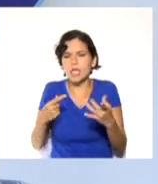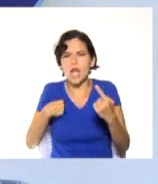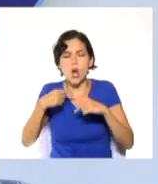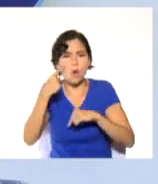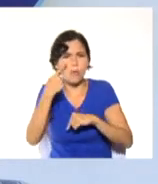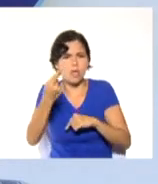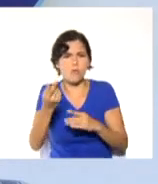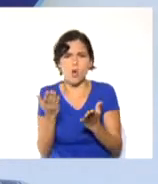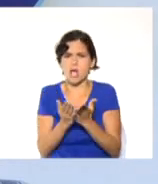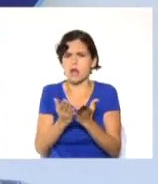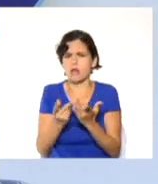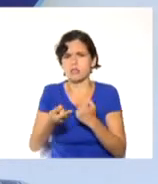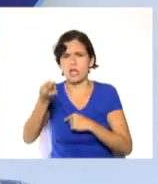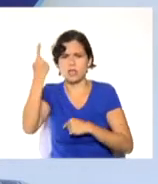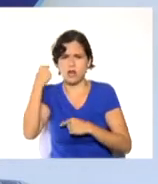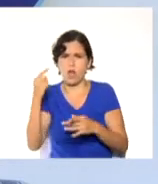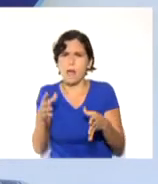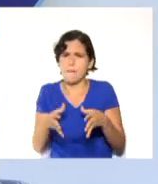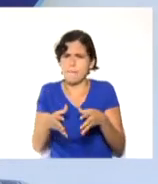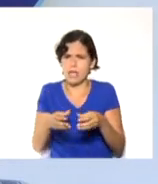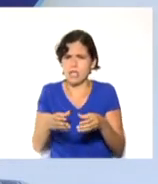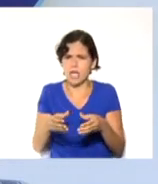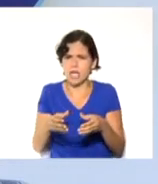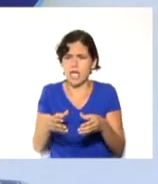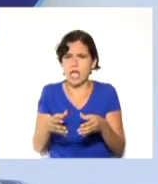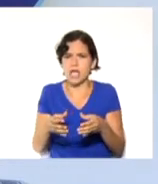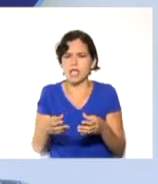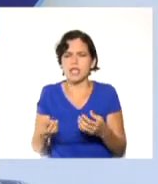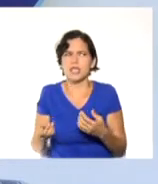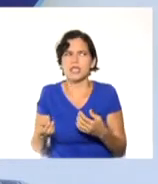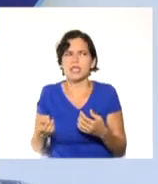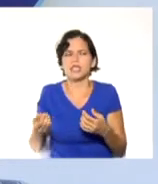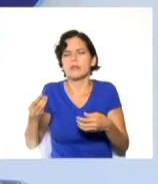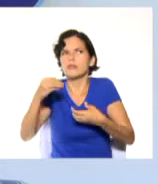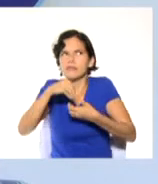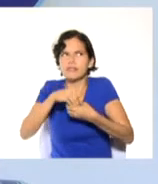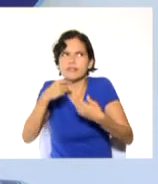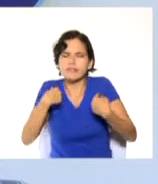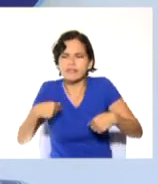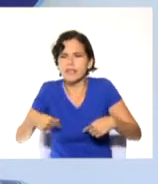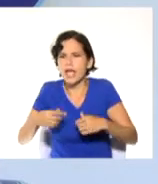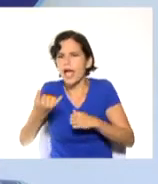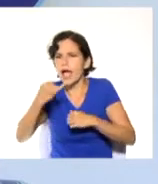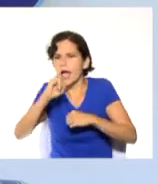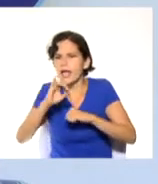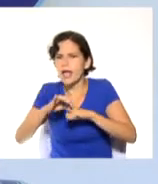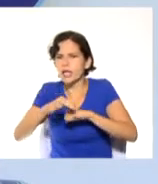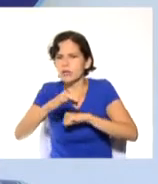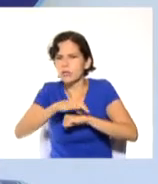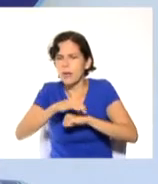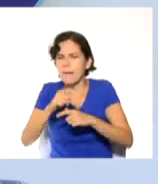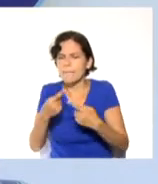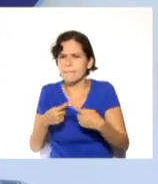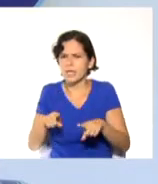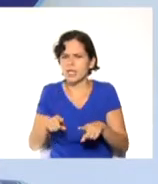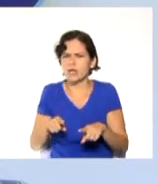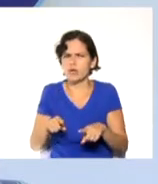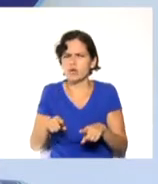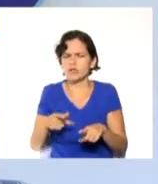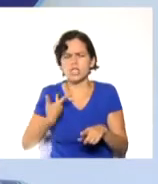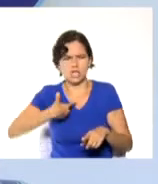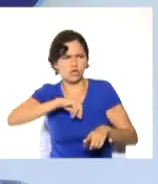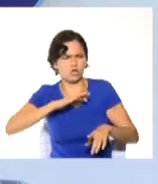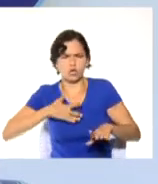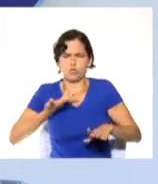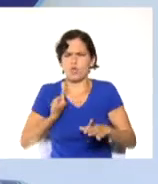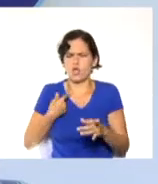anteriores. Materia. Y estamos constituidos por átomos. Pero, ¿será que nosotros podemos medir la